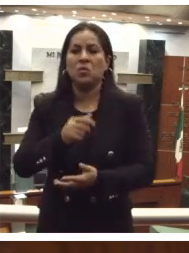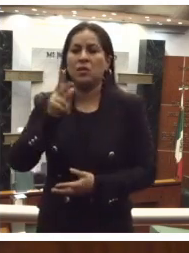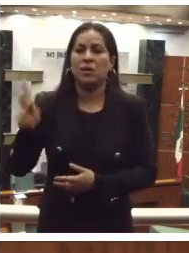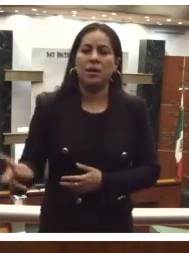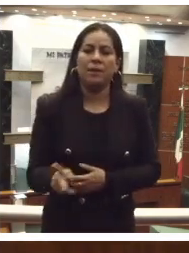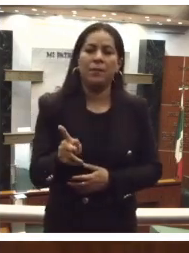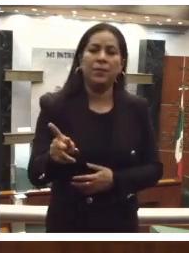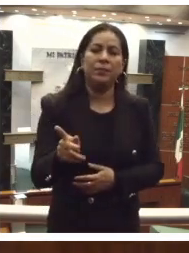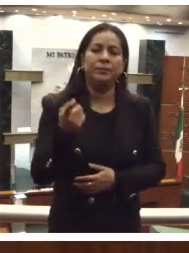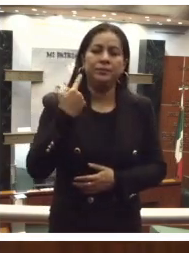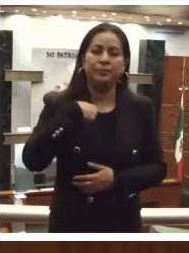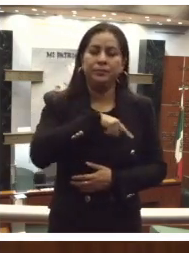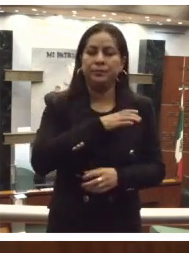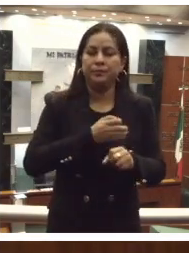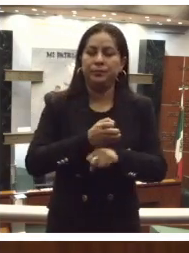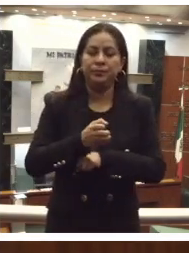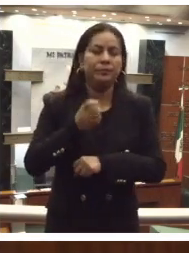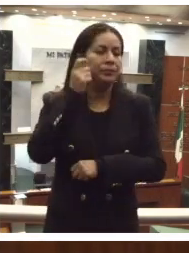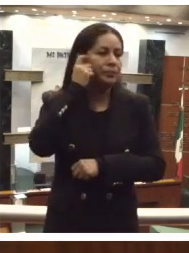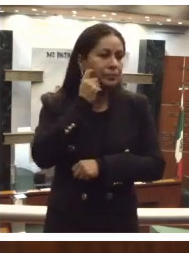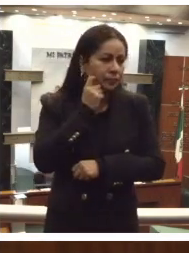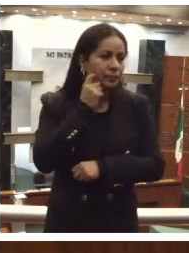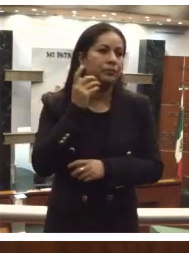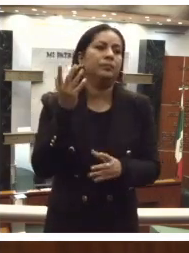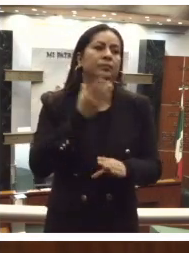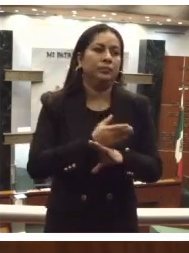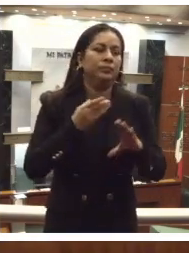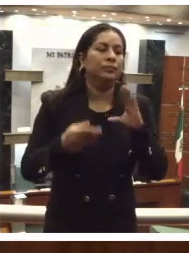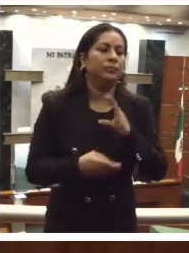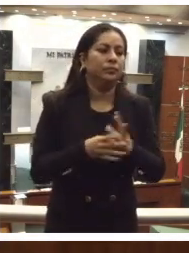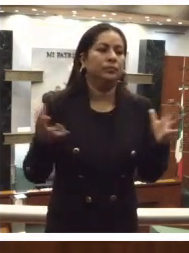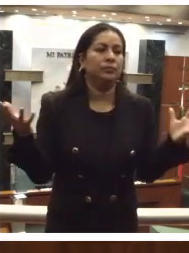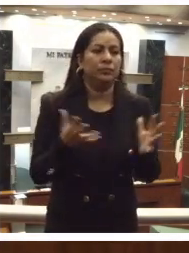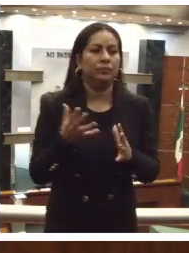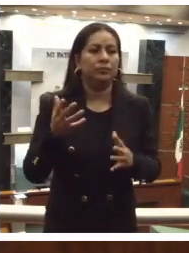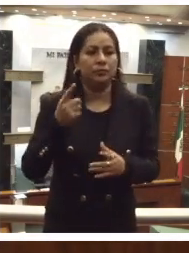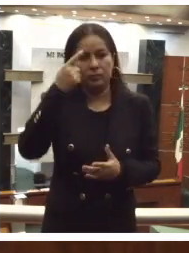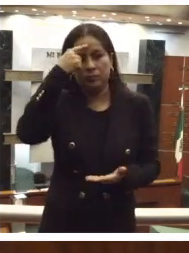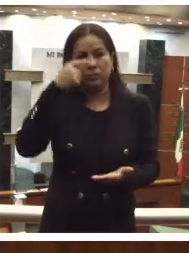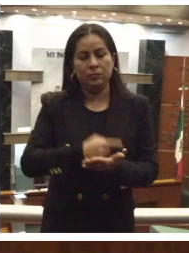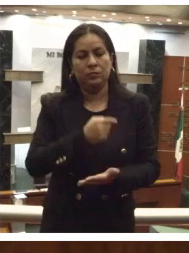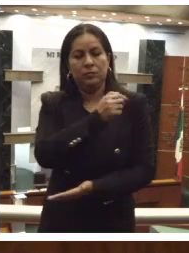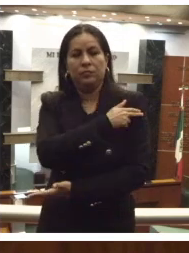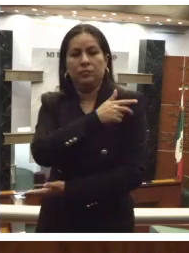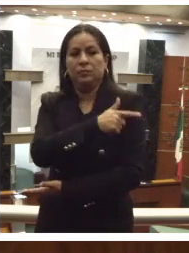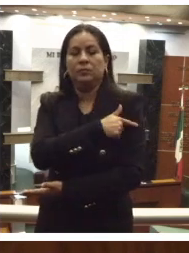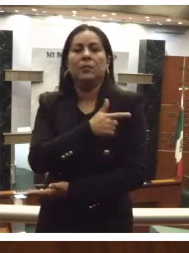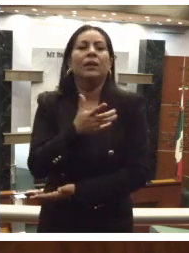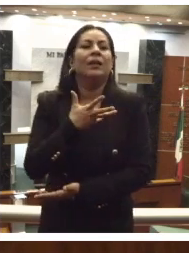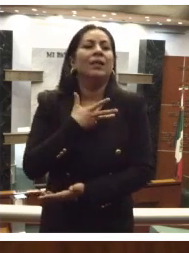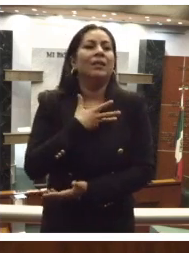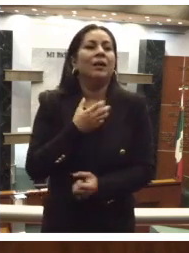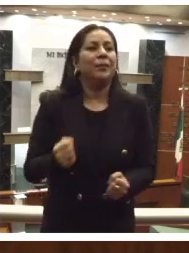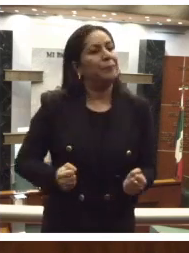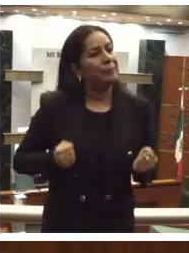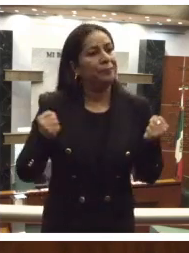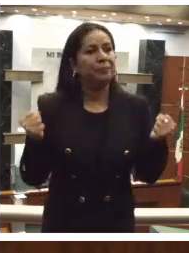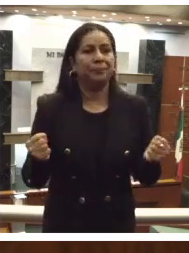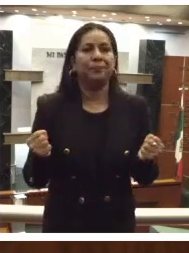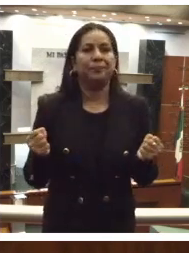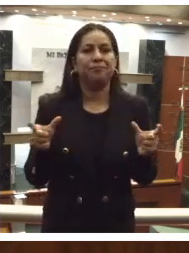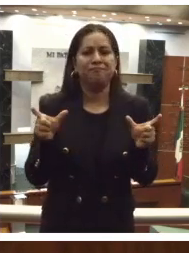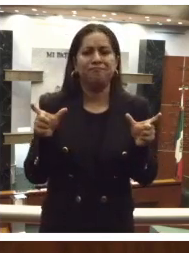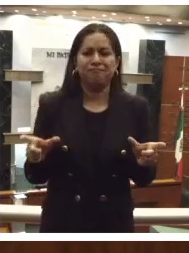población. En nuestro estado se han ido generando las condiciones para que la Guardia Nacional tenga una presencia firme, amplia